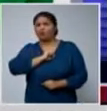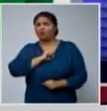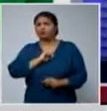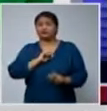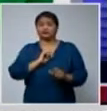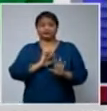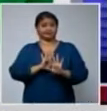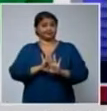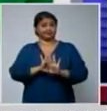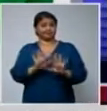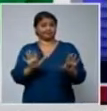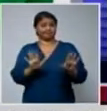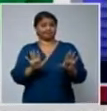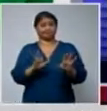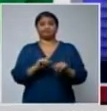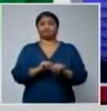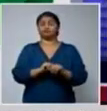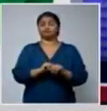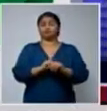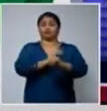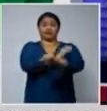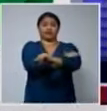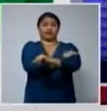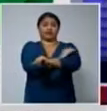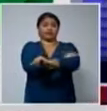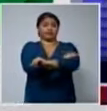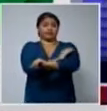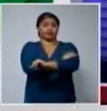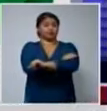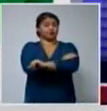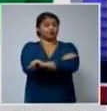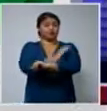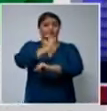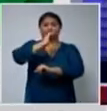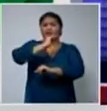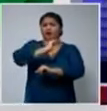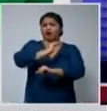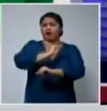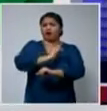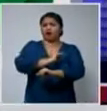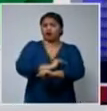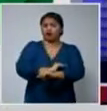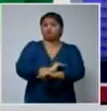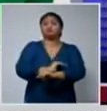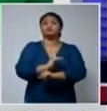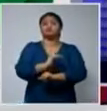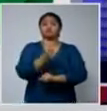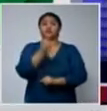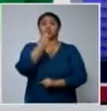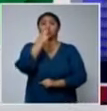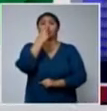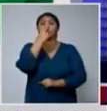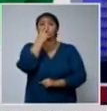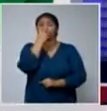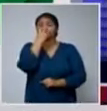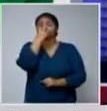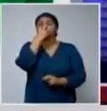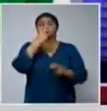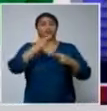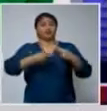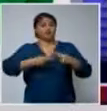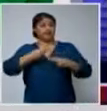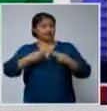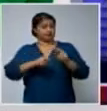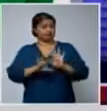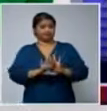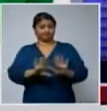una disminución de la presión arterial muy marcada, fue necesario intubarlo, y lamentablemente hace una parada cardíaca